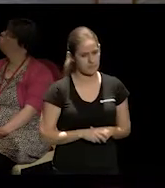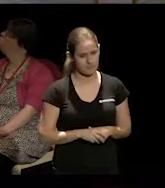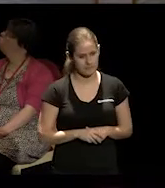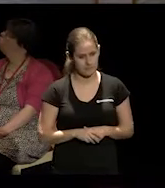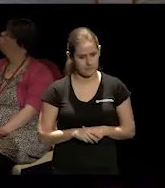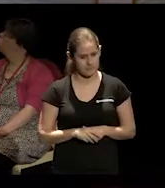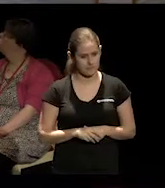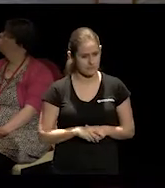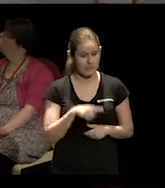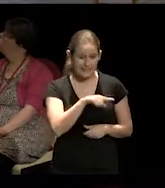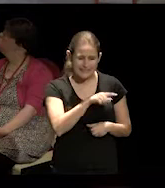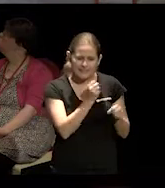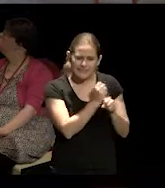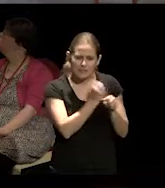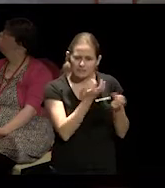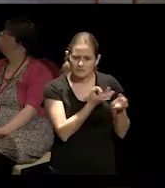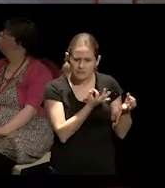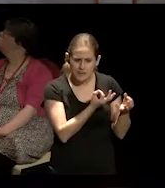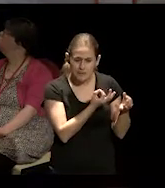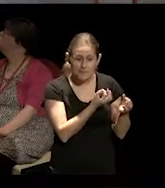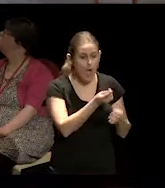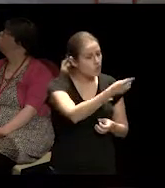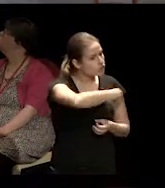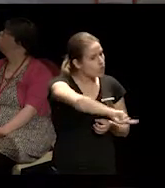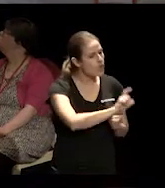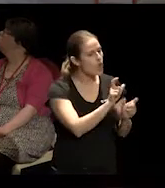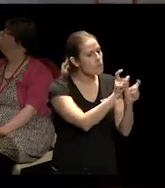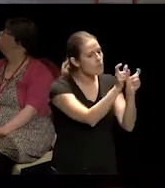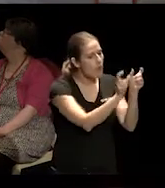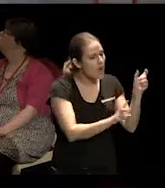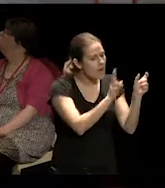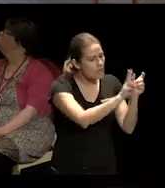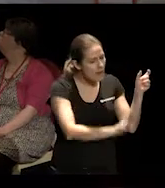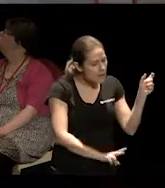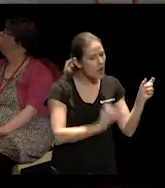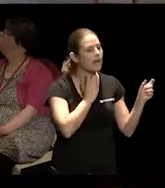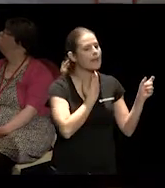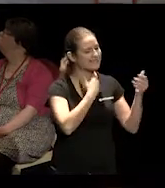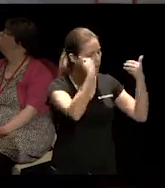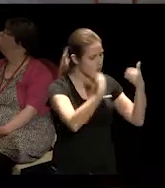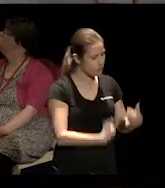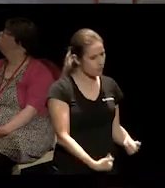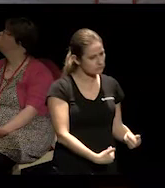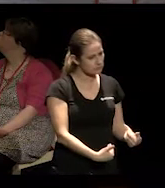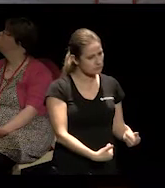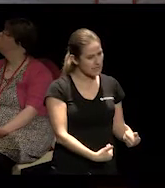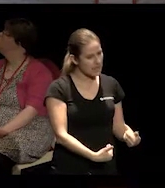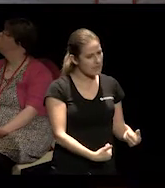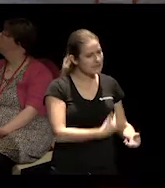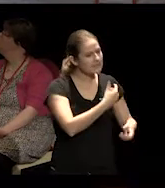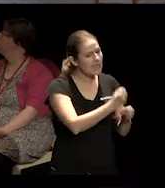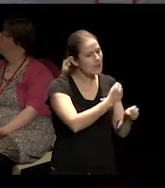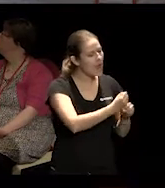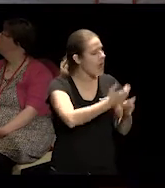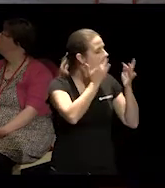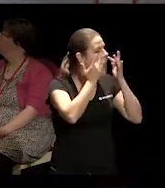¿Qué se trabaja o qué se potencia? Que todo ese vocabulario, esa gramática corporal, se trabaje de manera limpia